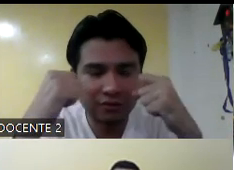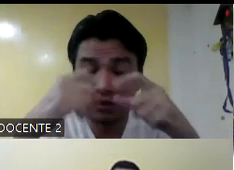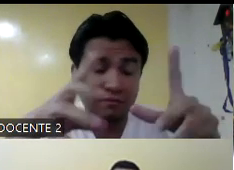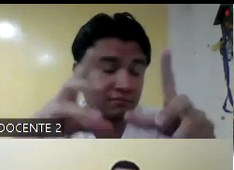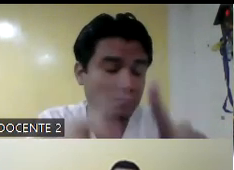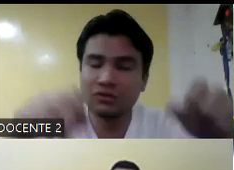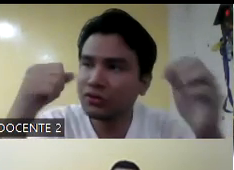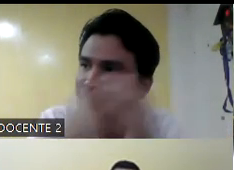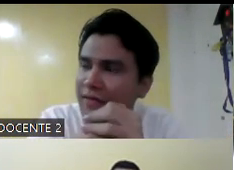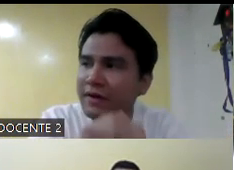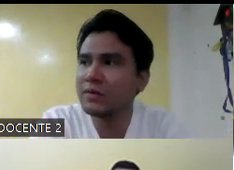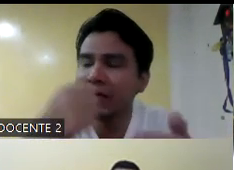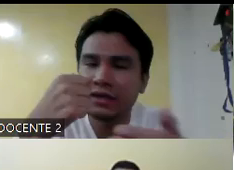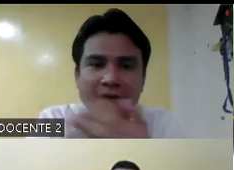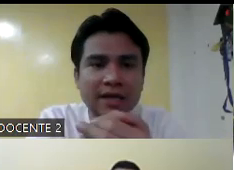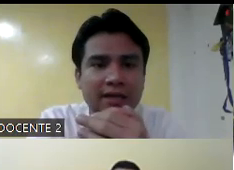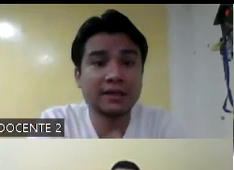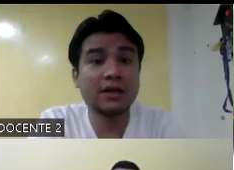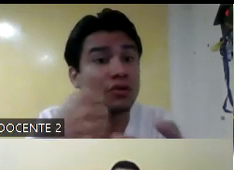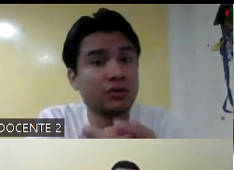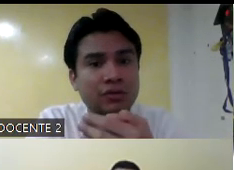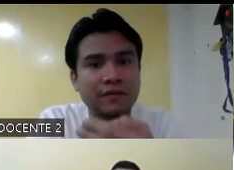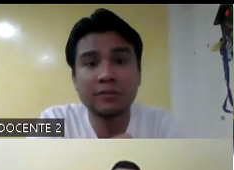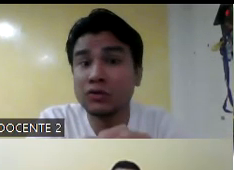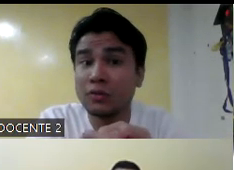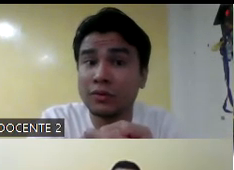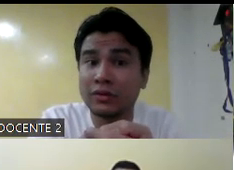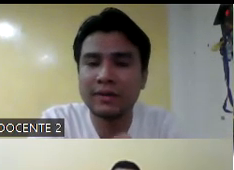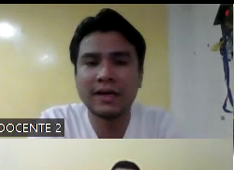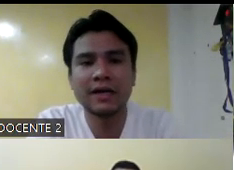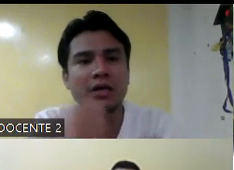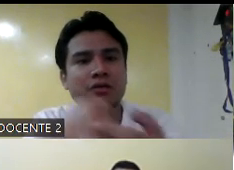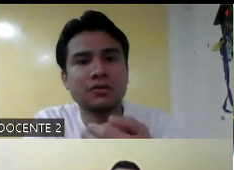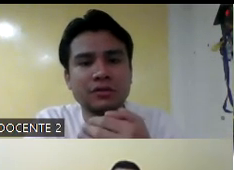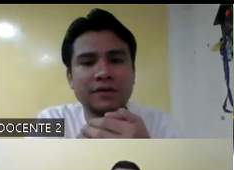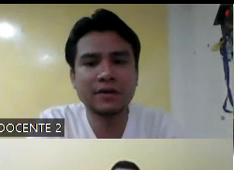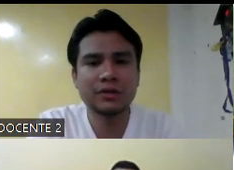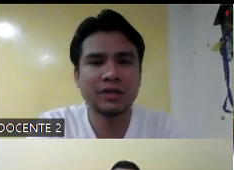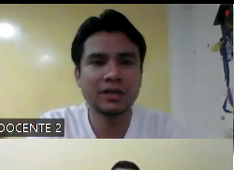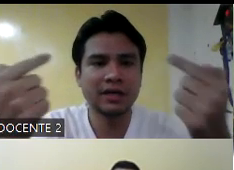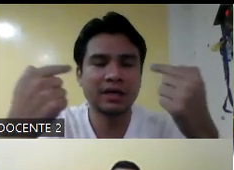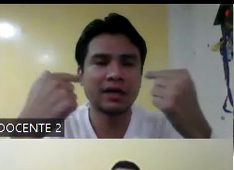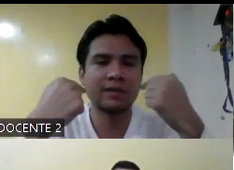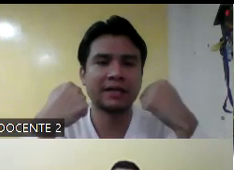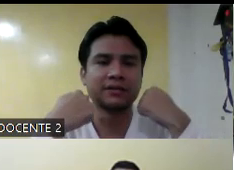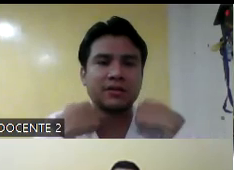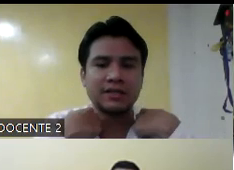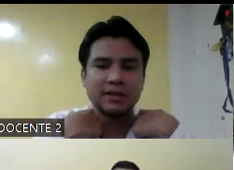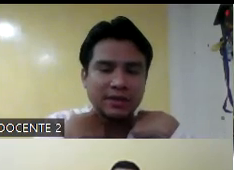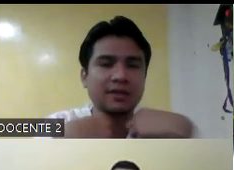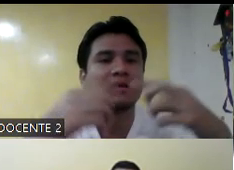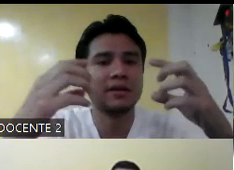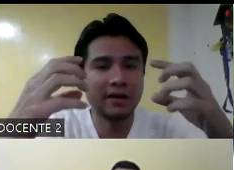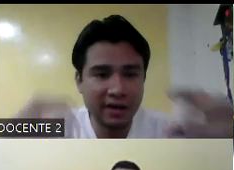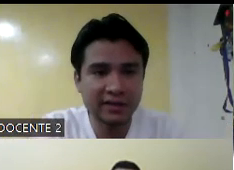es que yo estoy enfermo y me tienen que atender, o yo estoy enfermo y yo no puedo trabajar, yo estoy enfermo y tienen que generar la atención